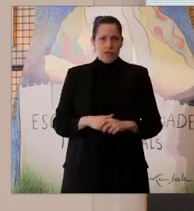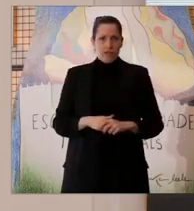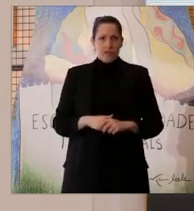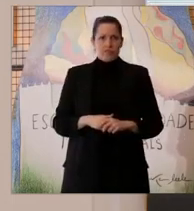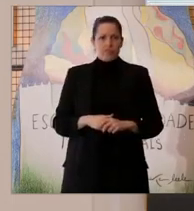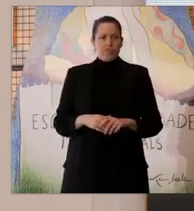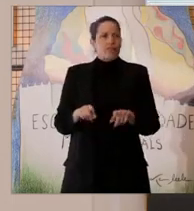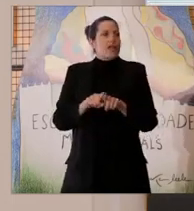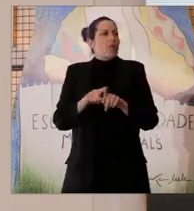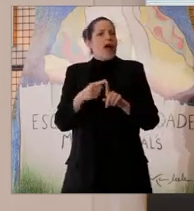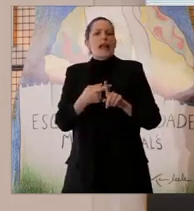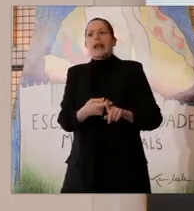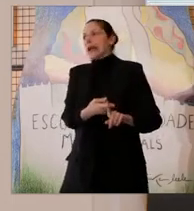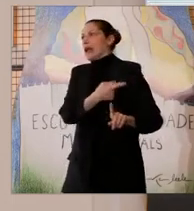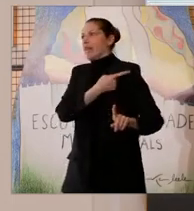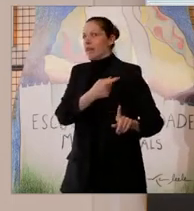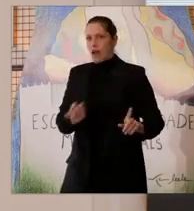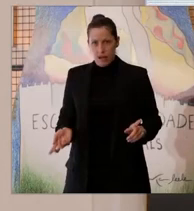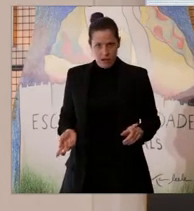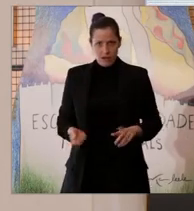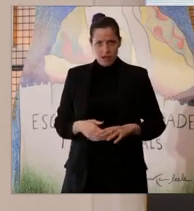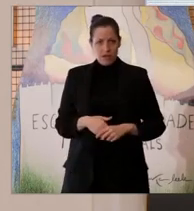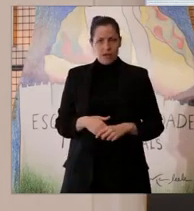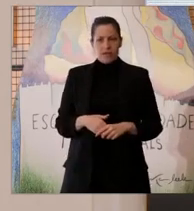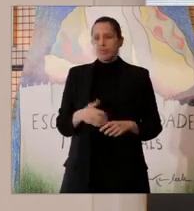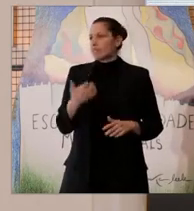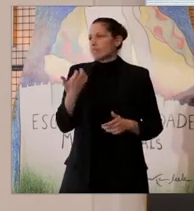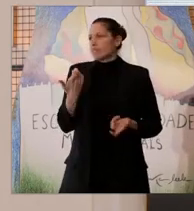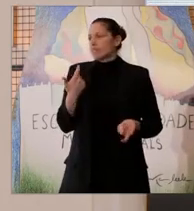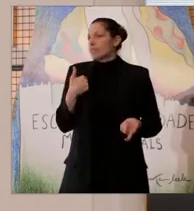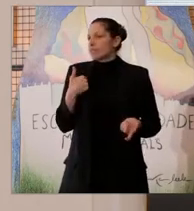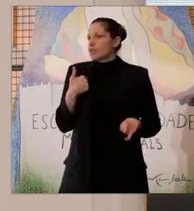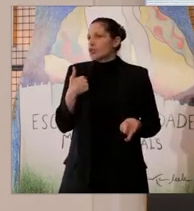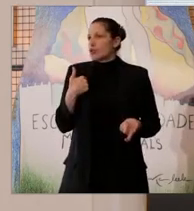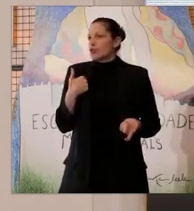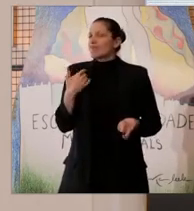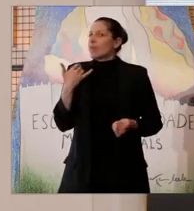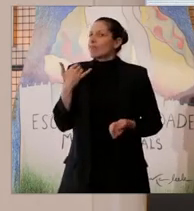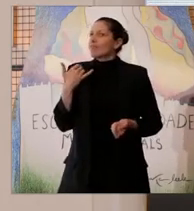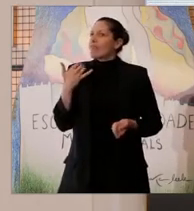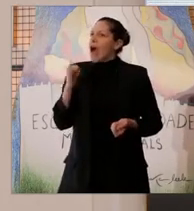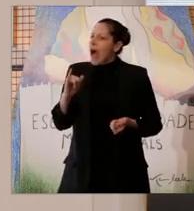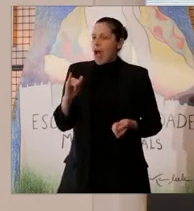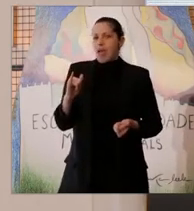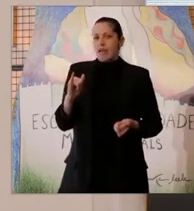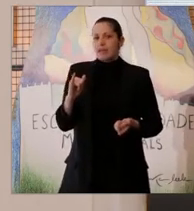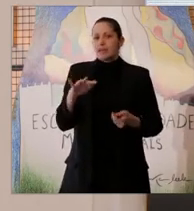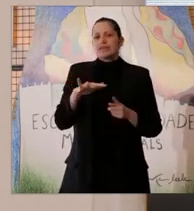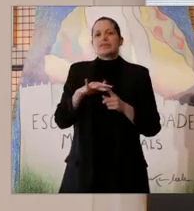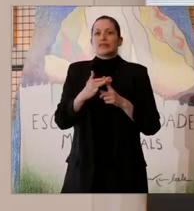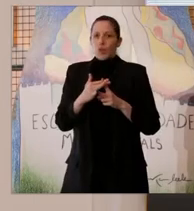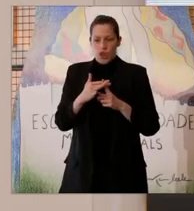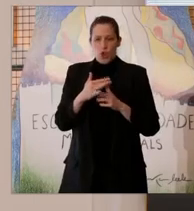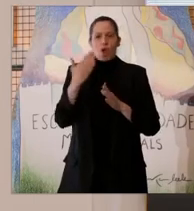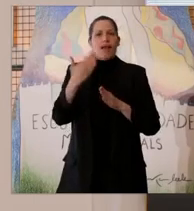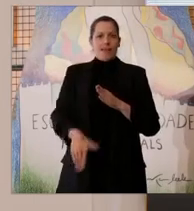totalmente normallizado porque está para mí las líneas rojas siempre son los Derechos Humanos hubo el año pasado fue el año